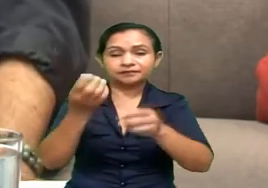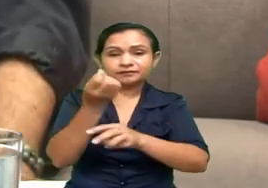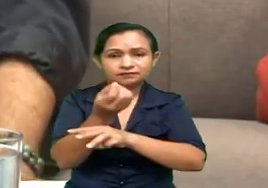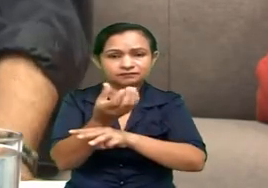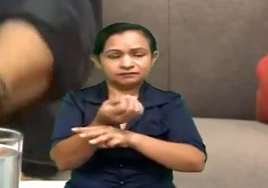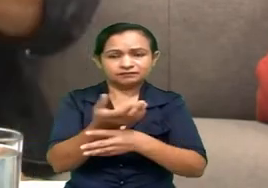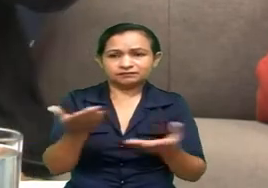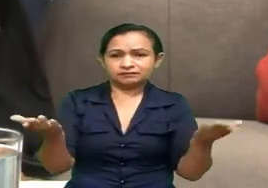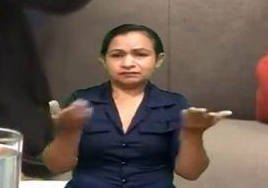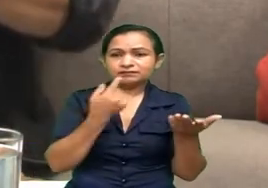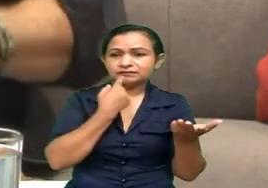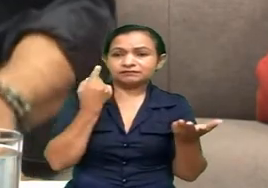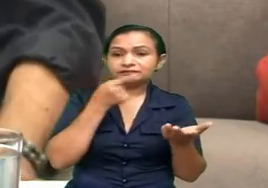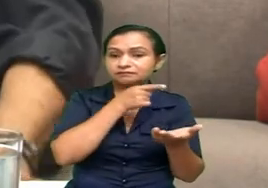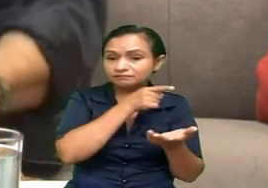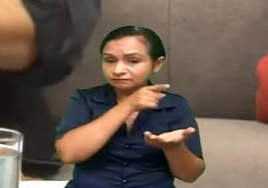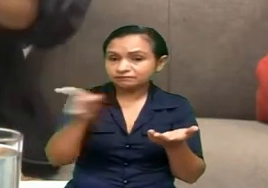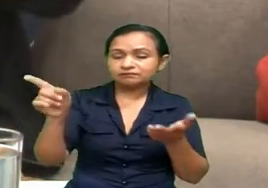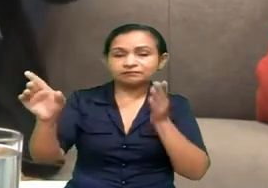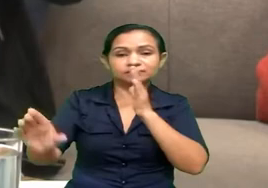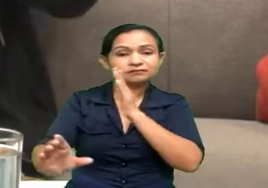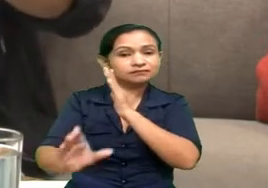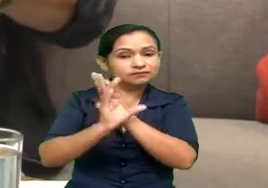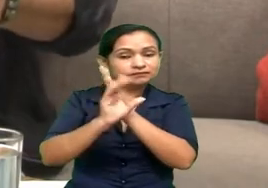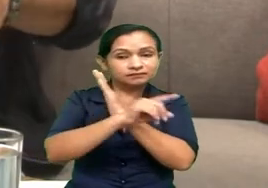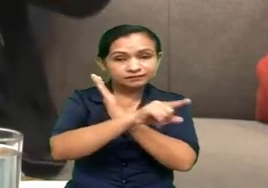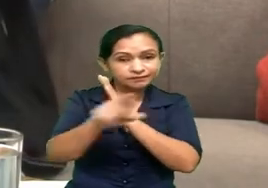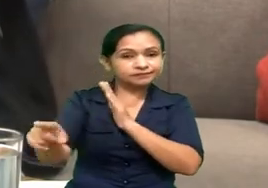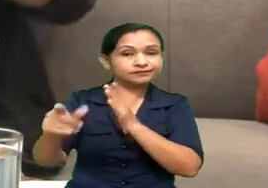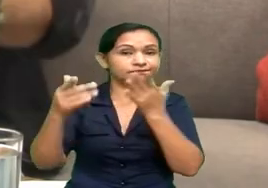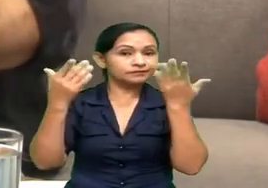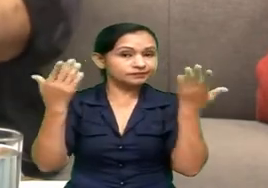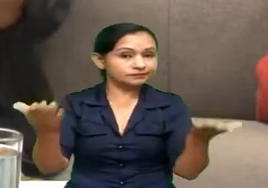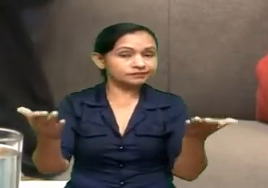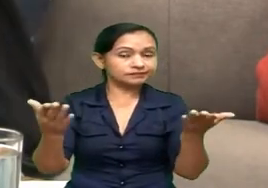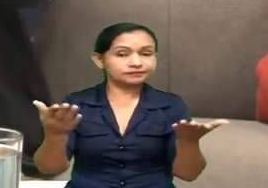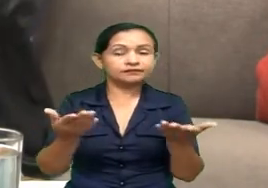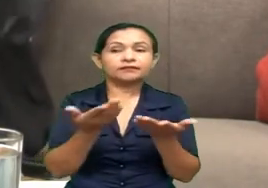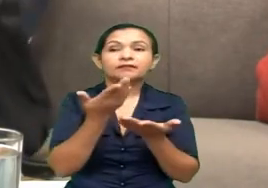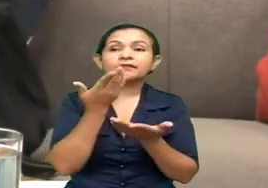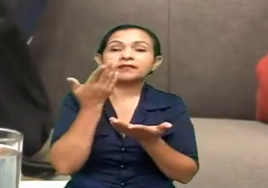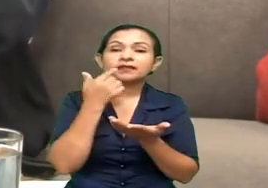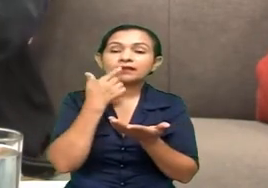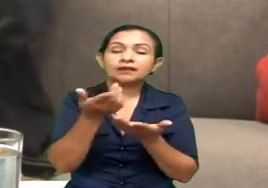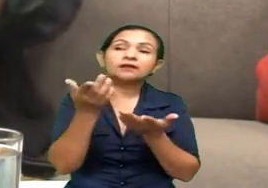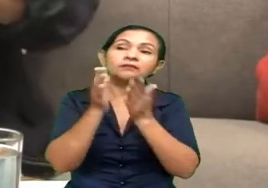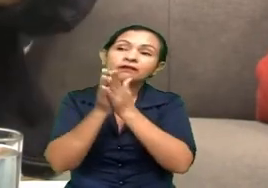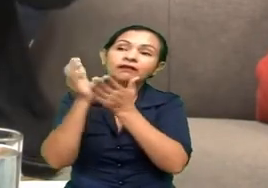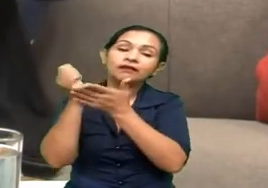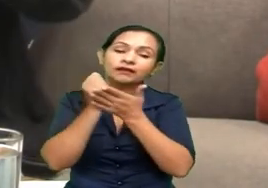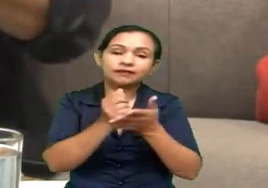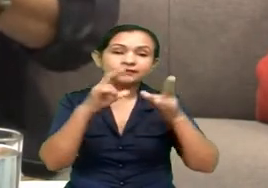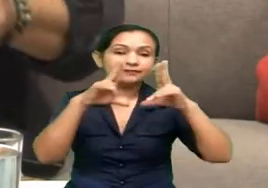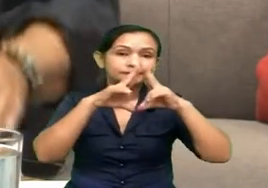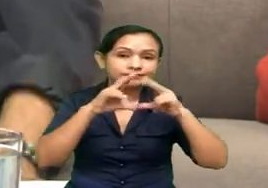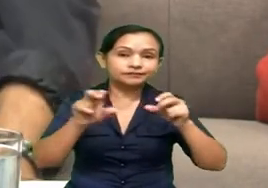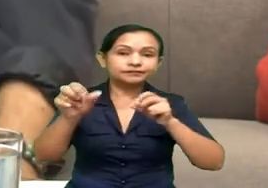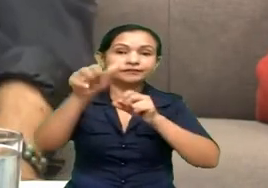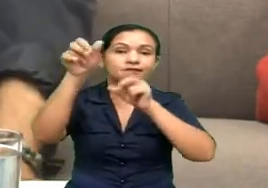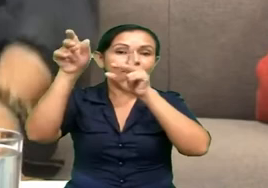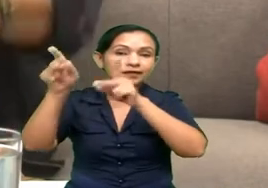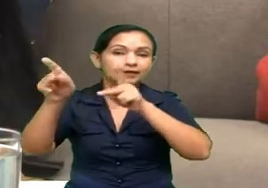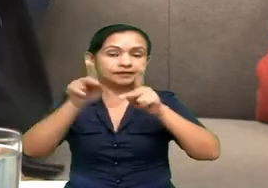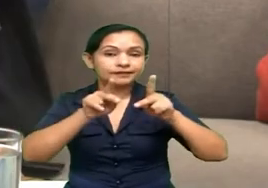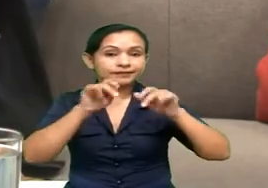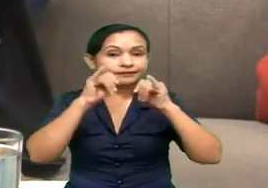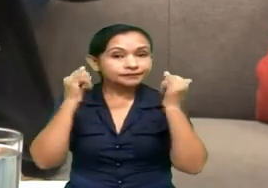alcaldías. Ellos son los culpables. Ellos son los culpables de pedir el daño para Nicaragua de agentes